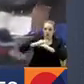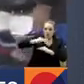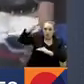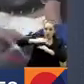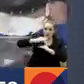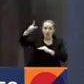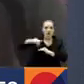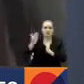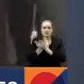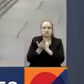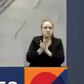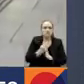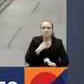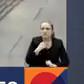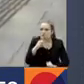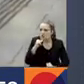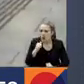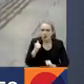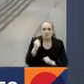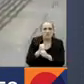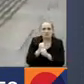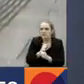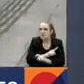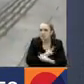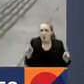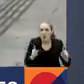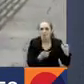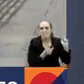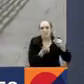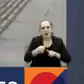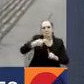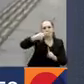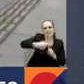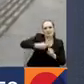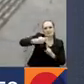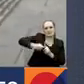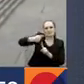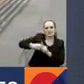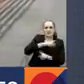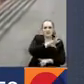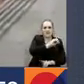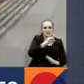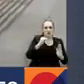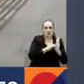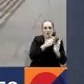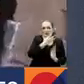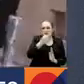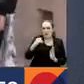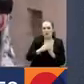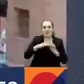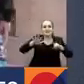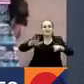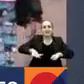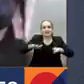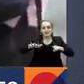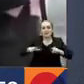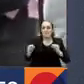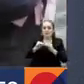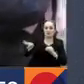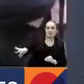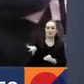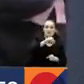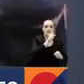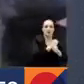opciones de estudio. ¿De qué se trata? Son 500.000 pesos mensuales durante 6 meses y también opciones de encontrar empleo a través de